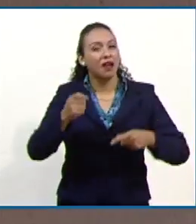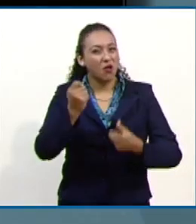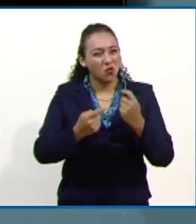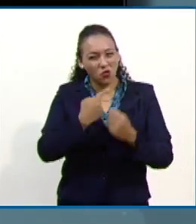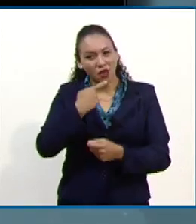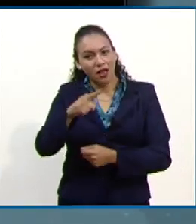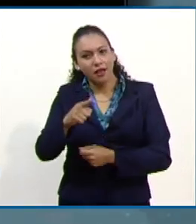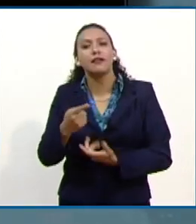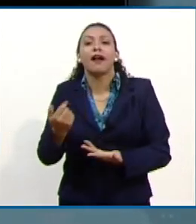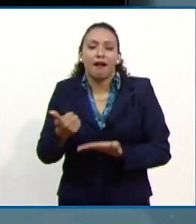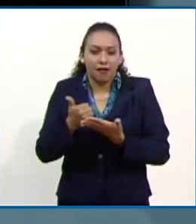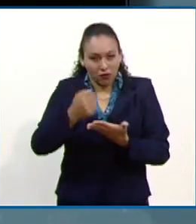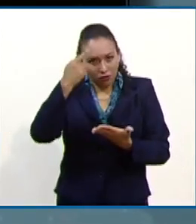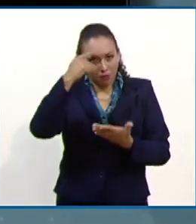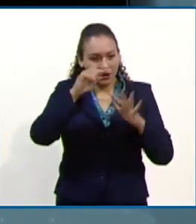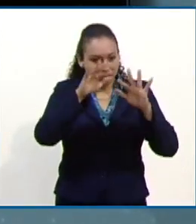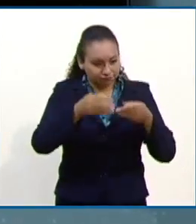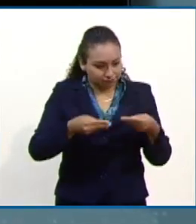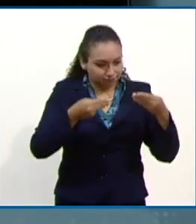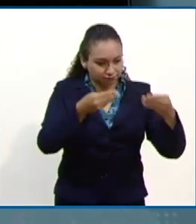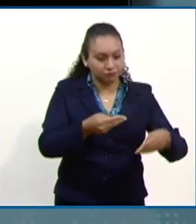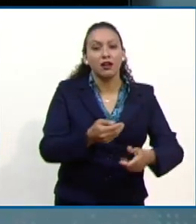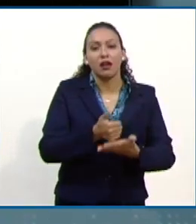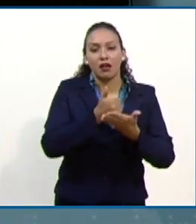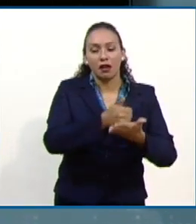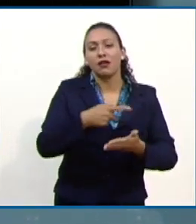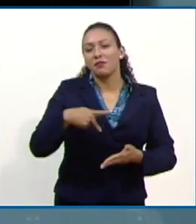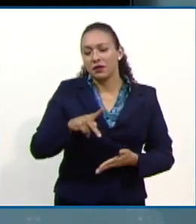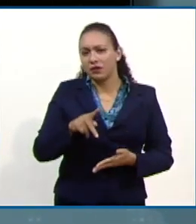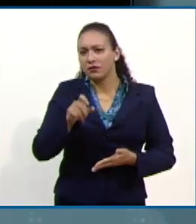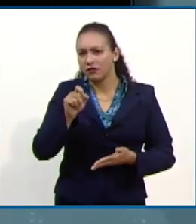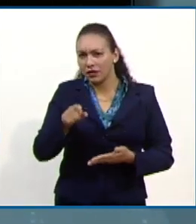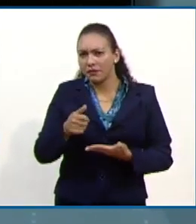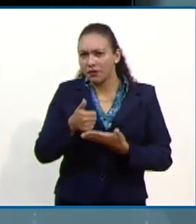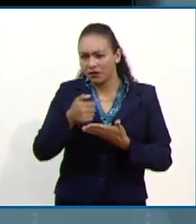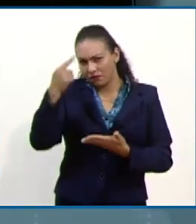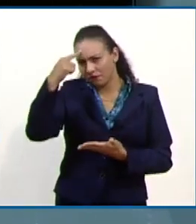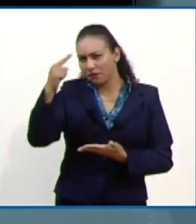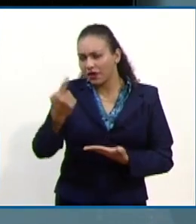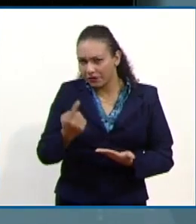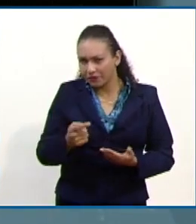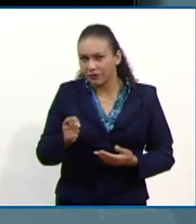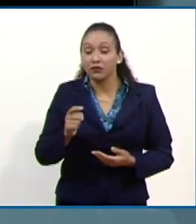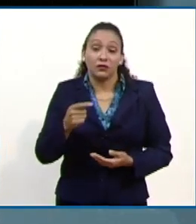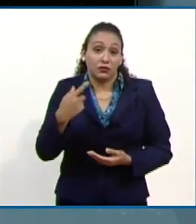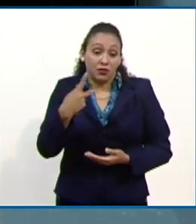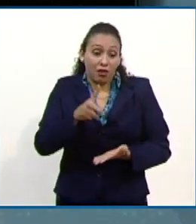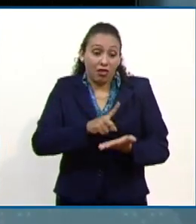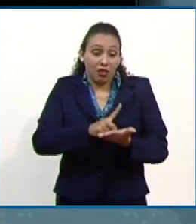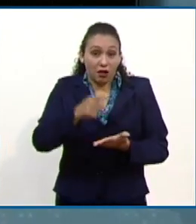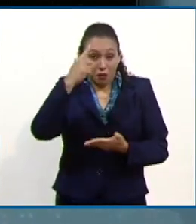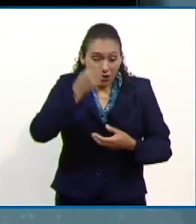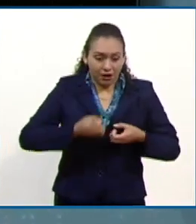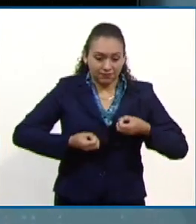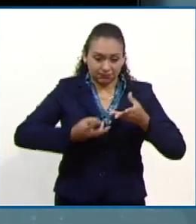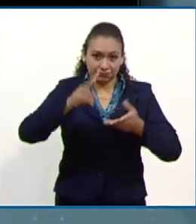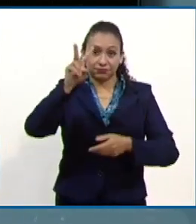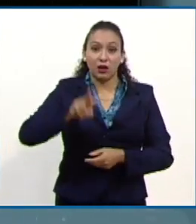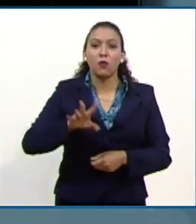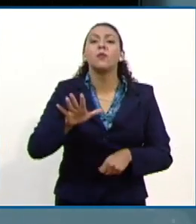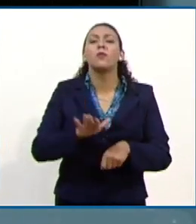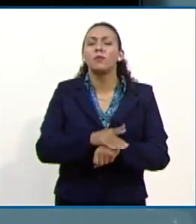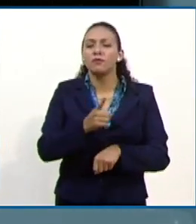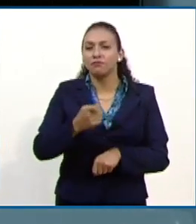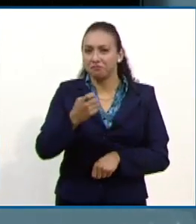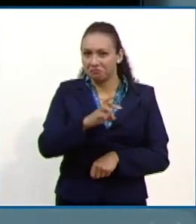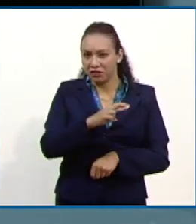la reparación del daño, pues también constituye una forma de reparación vinculada con el derecho a la verdad, pues implica un reconocimiento